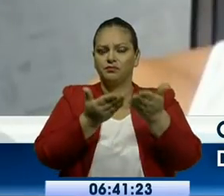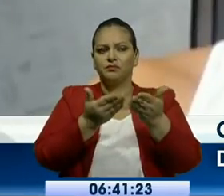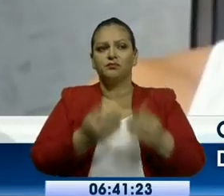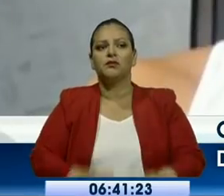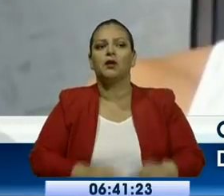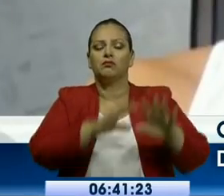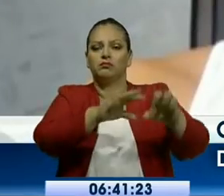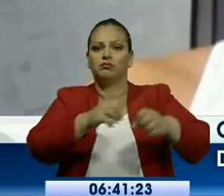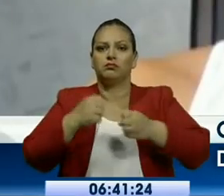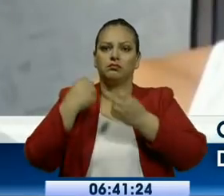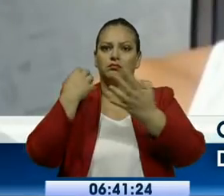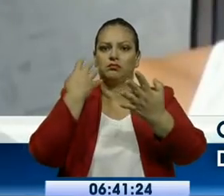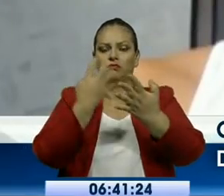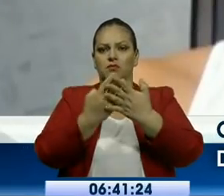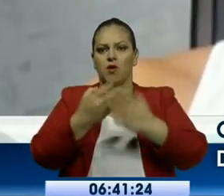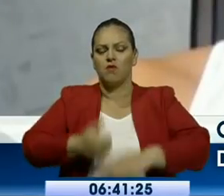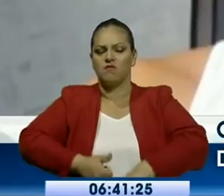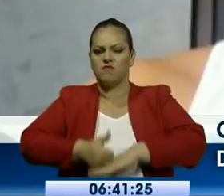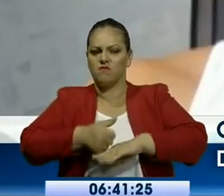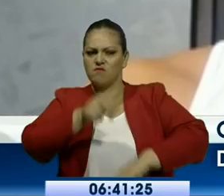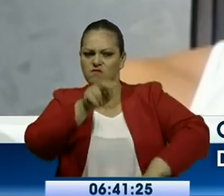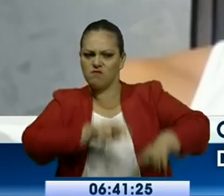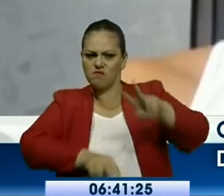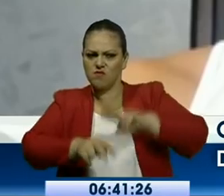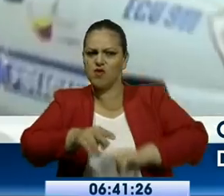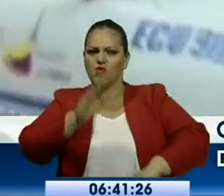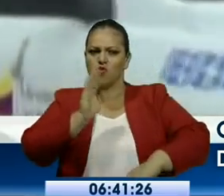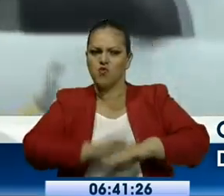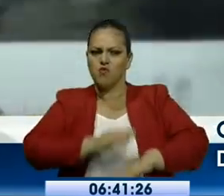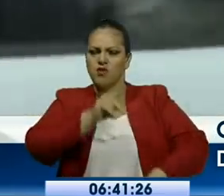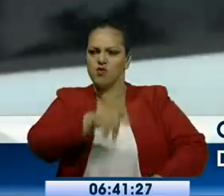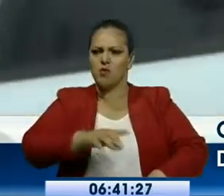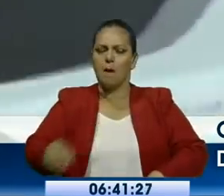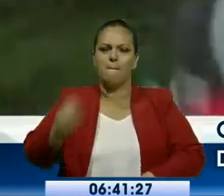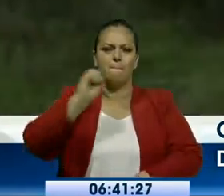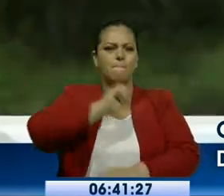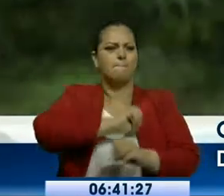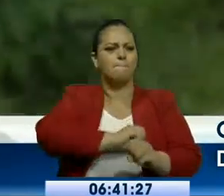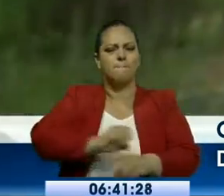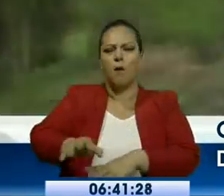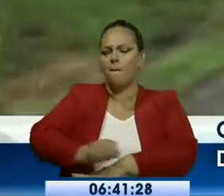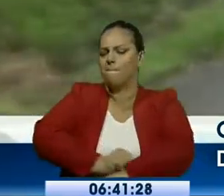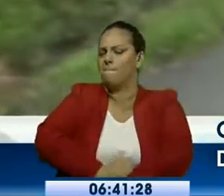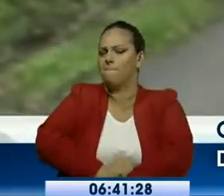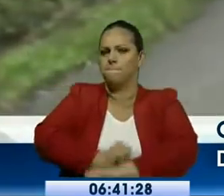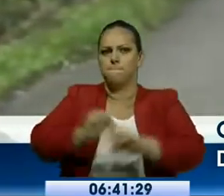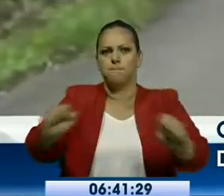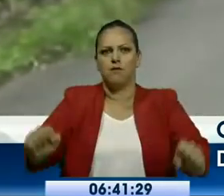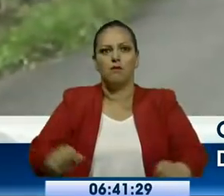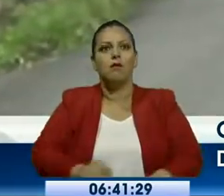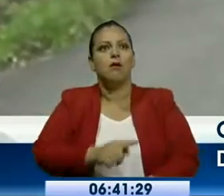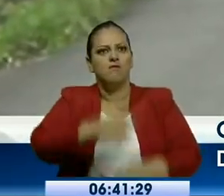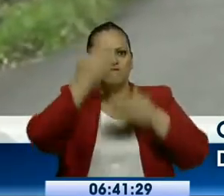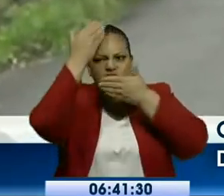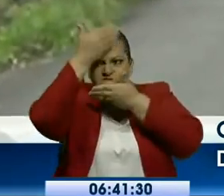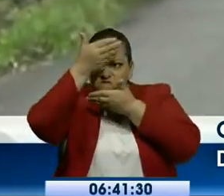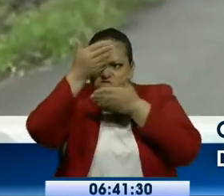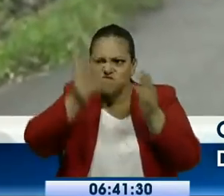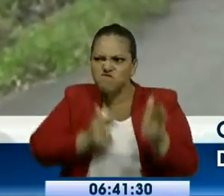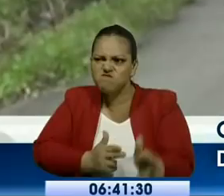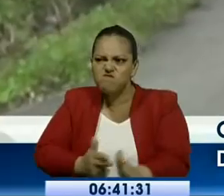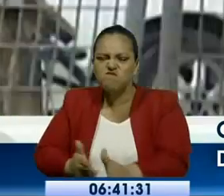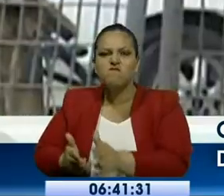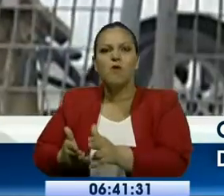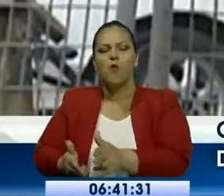prisión preventiva, se lo investiga por el delito de terrorismo. Las autoridades policiales no descartan que esté vinculado a anteriores